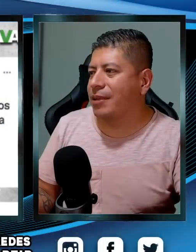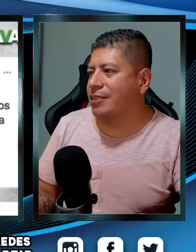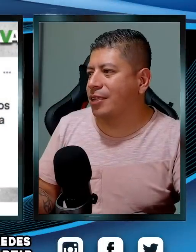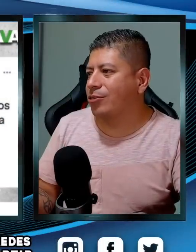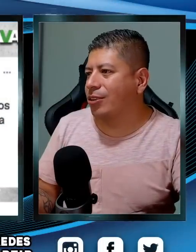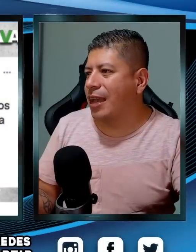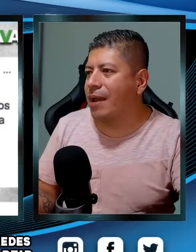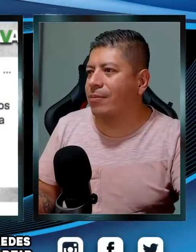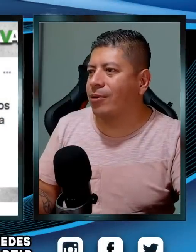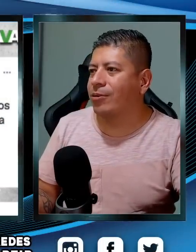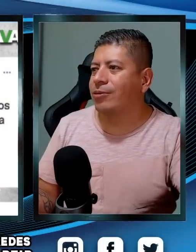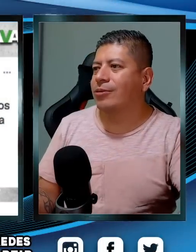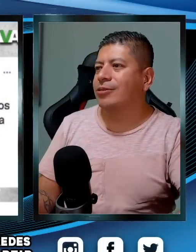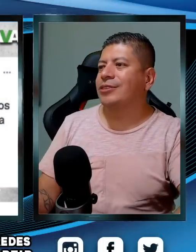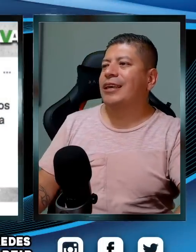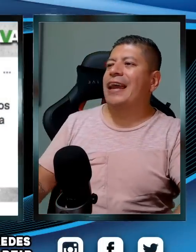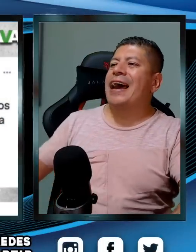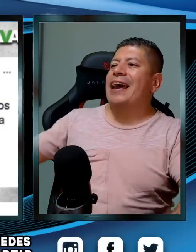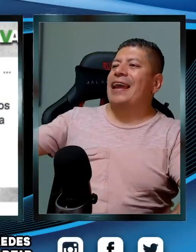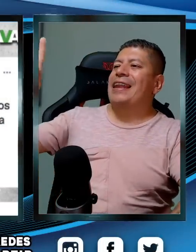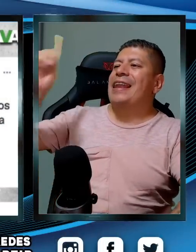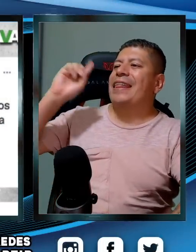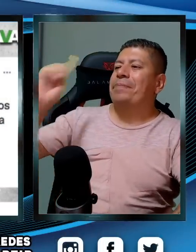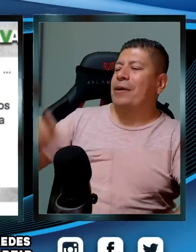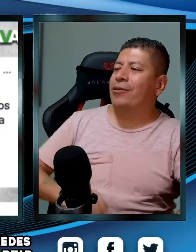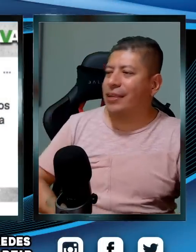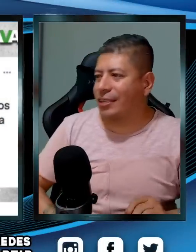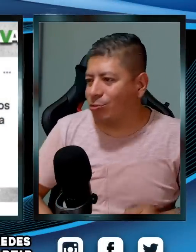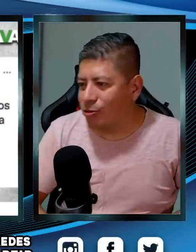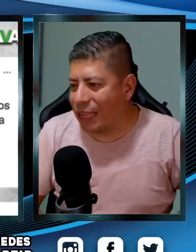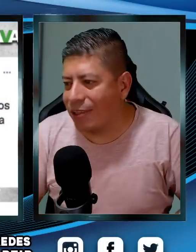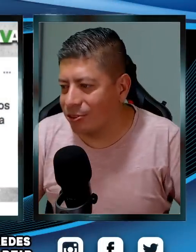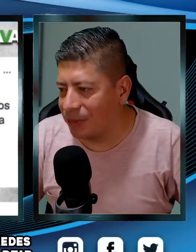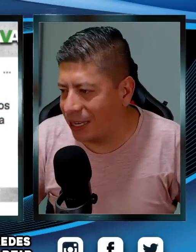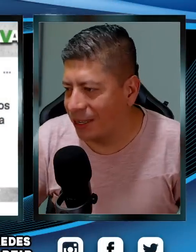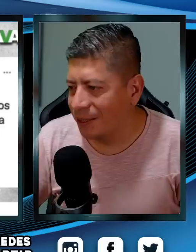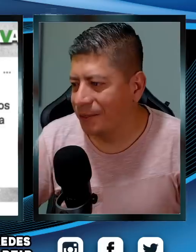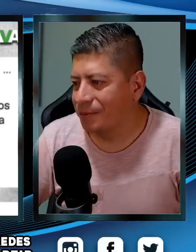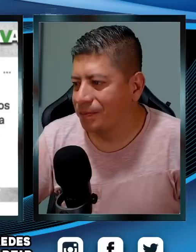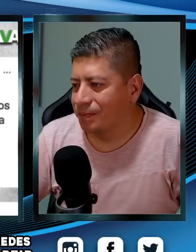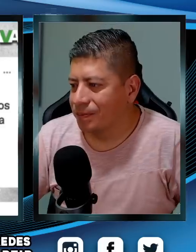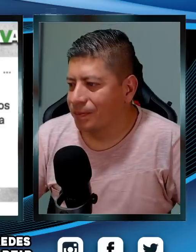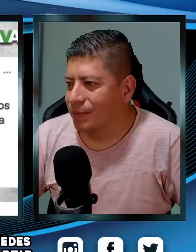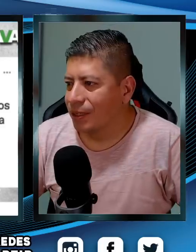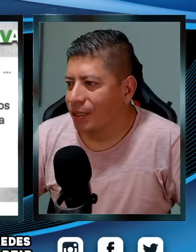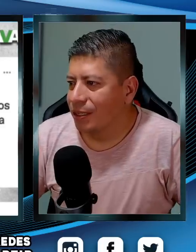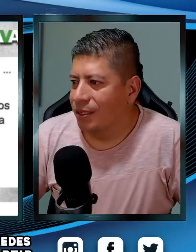la administración de AMLO será la de peores resultados. Mire,